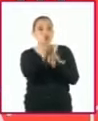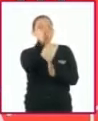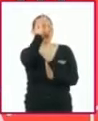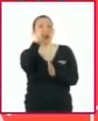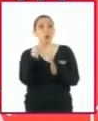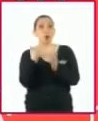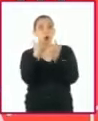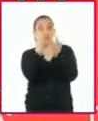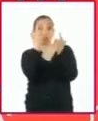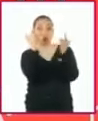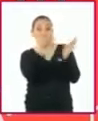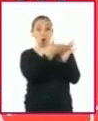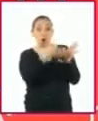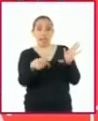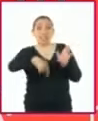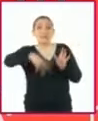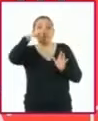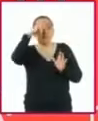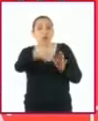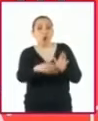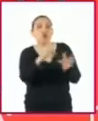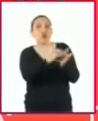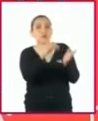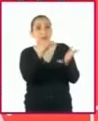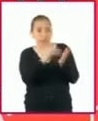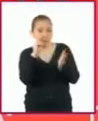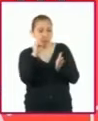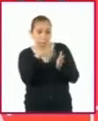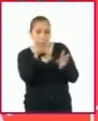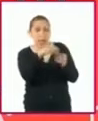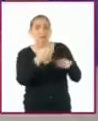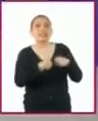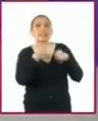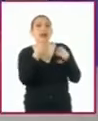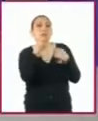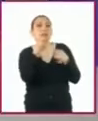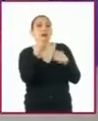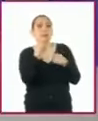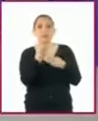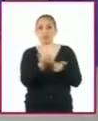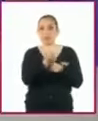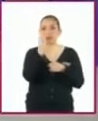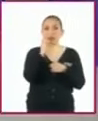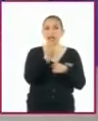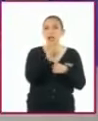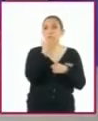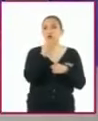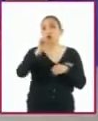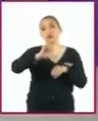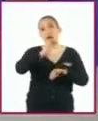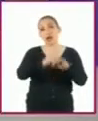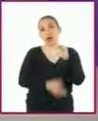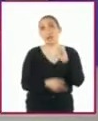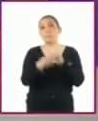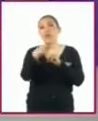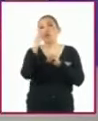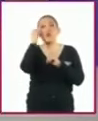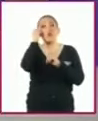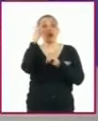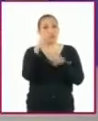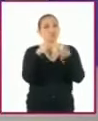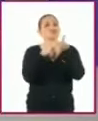trascendido artísticamente en México y que retomen elementos de la vida diaria. Alumnas y alumnos, Por hoy es todo, pero no olviden